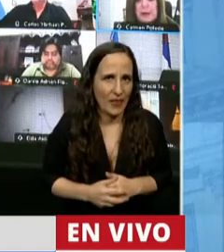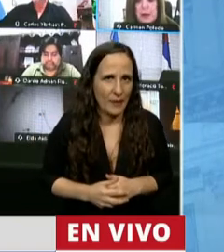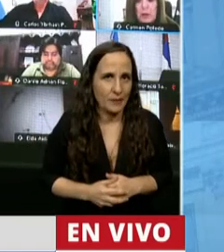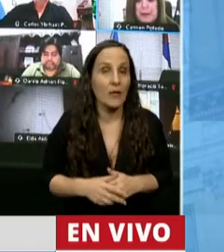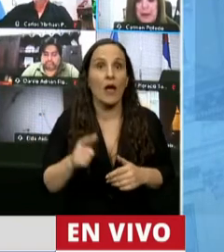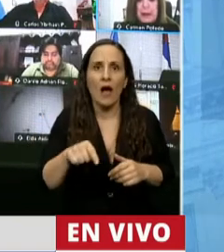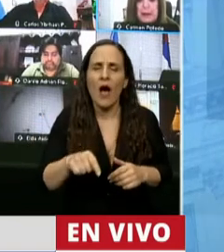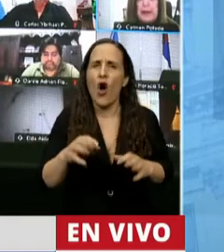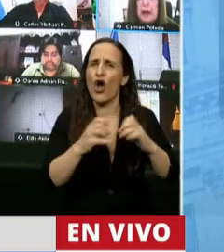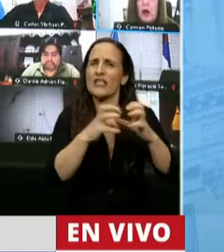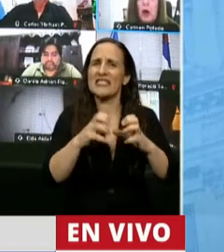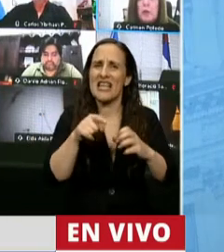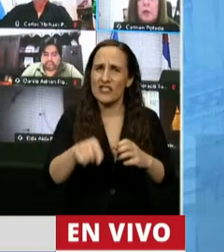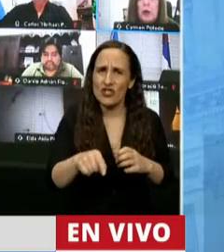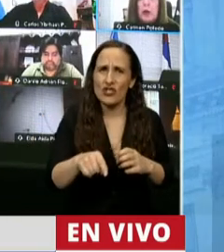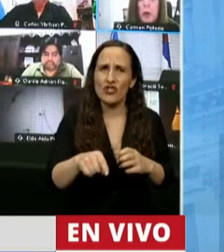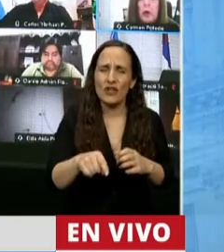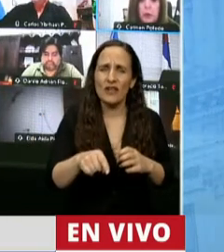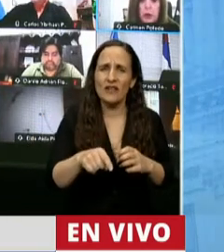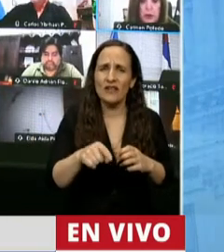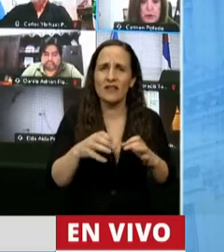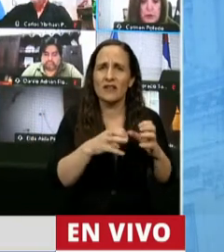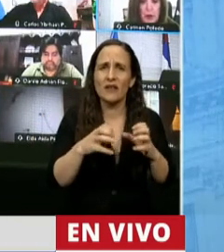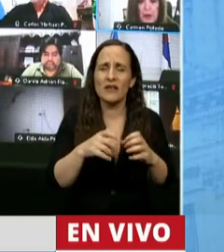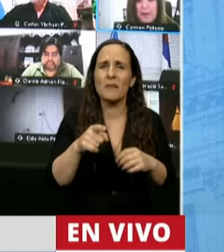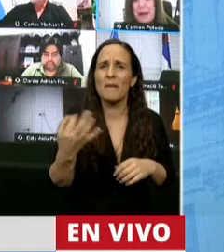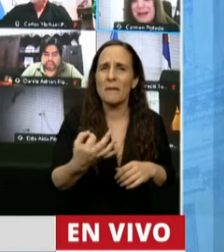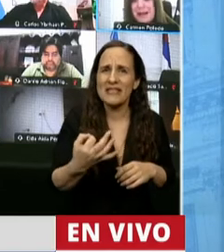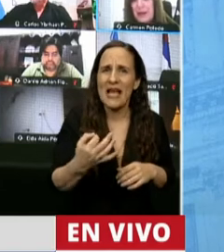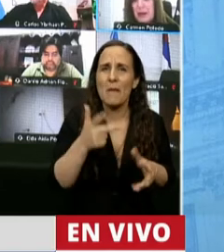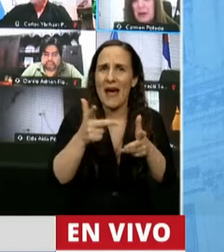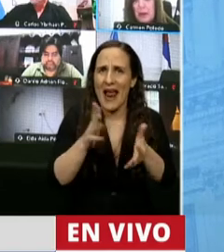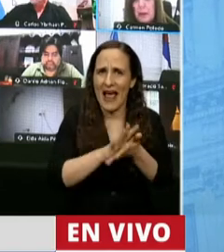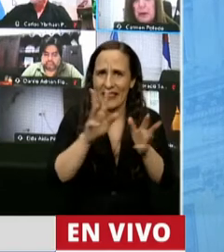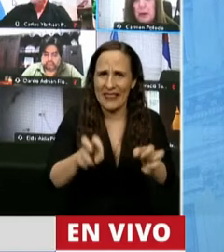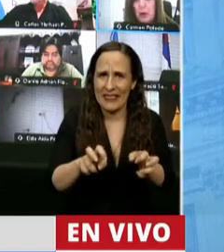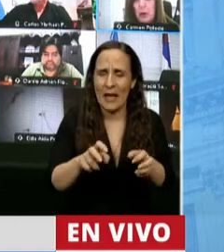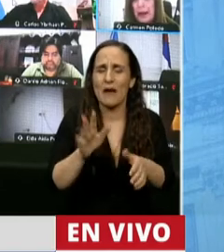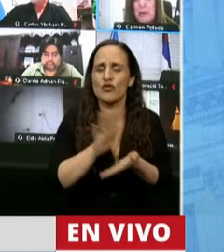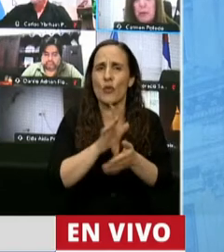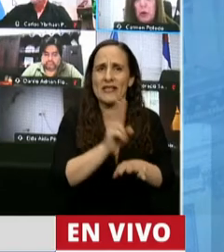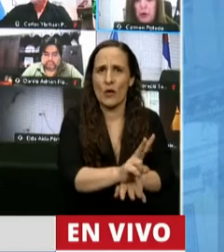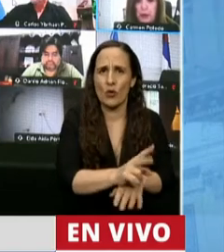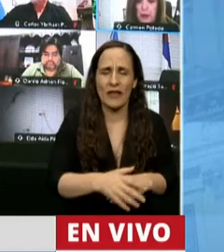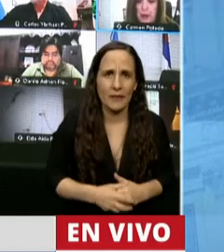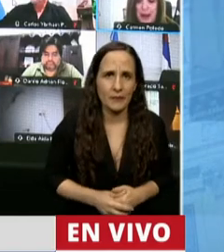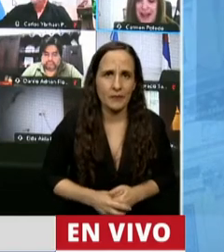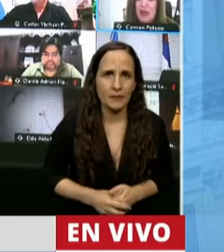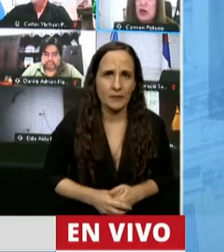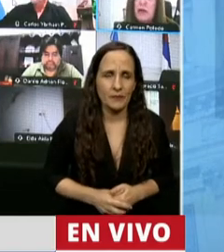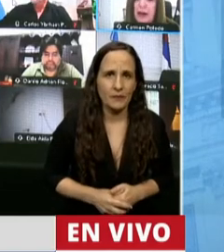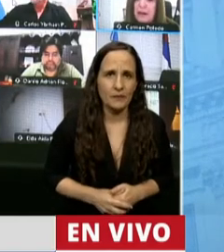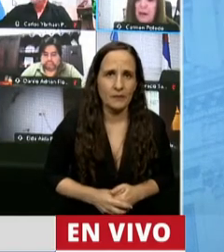para tratar hoy mismo el despojo a los porteños. Más evidente y primitivo, imposible. En su afán